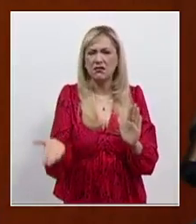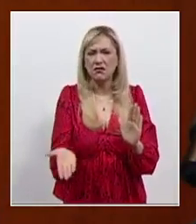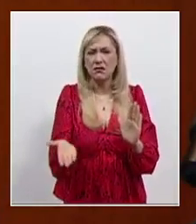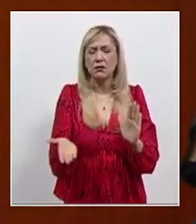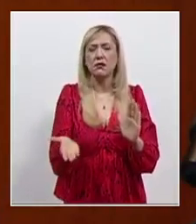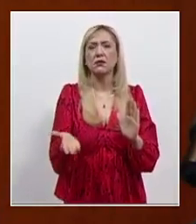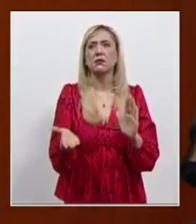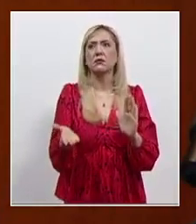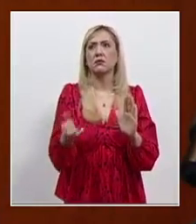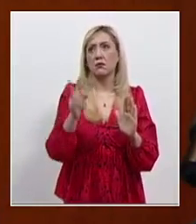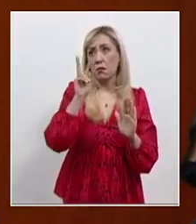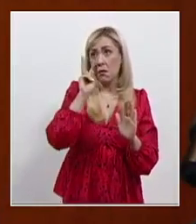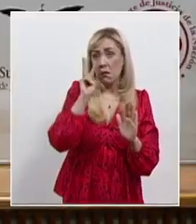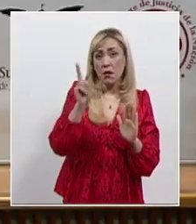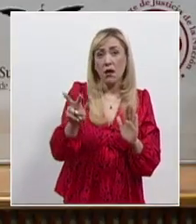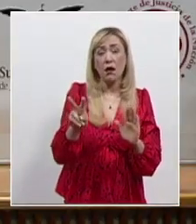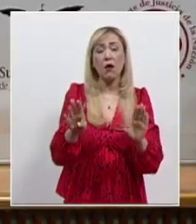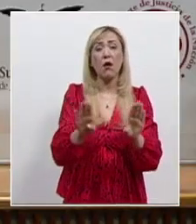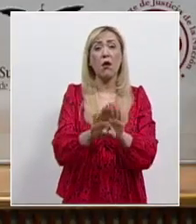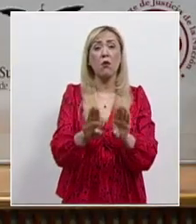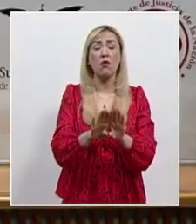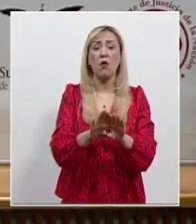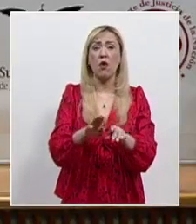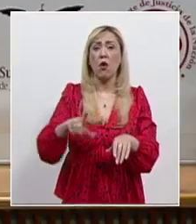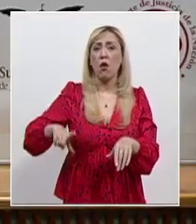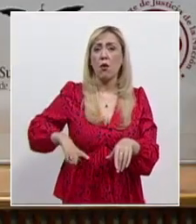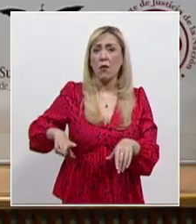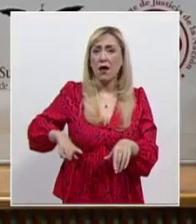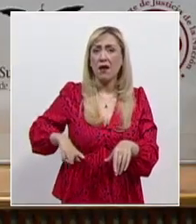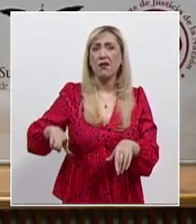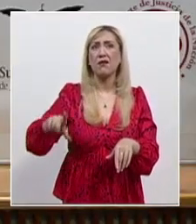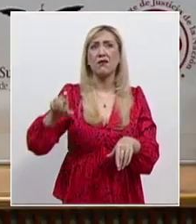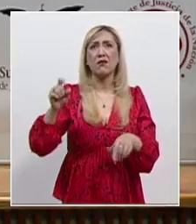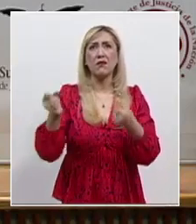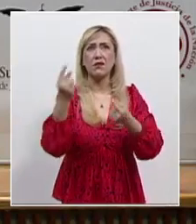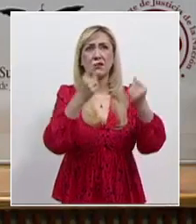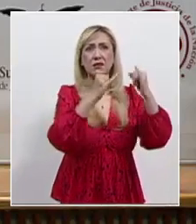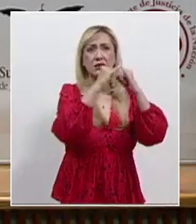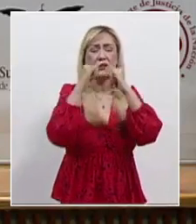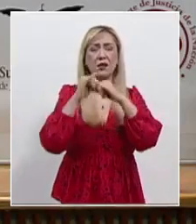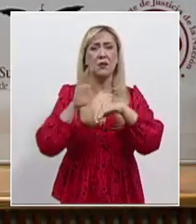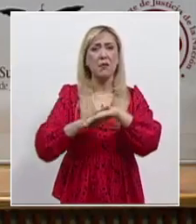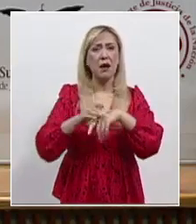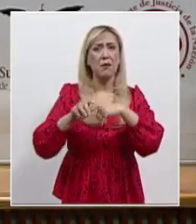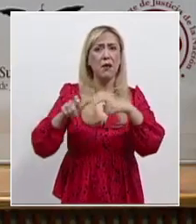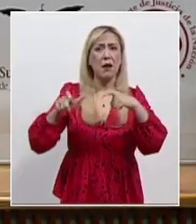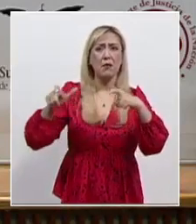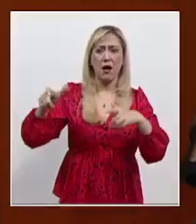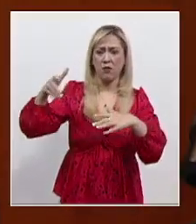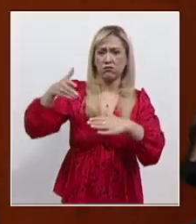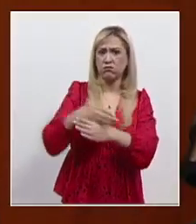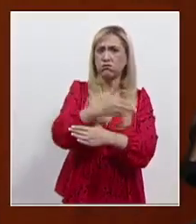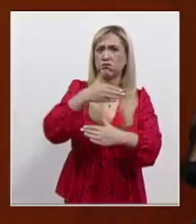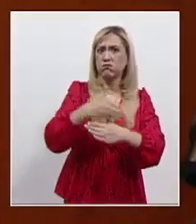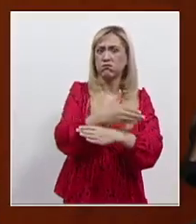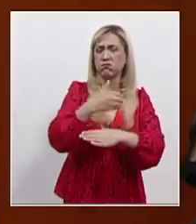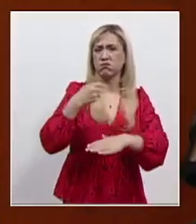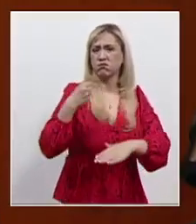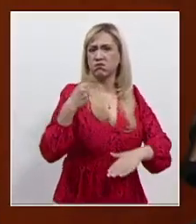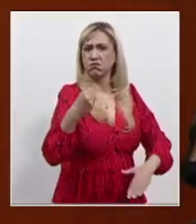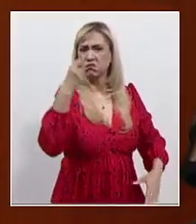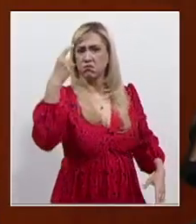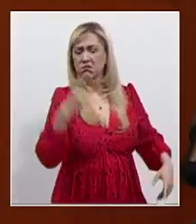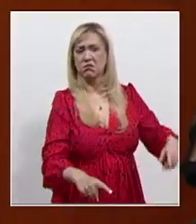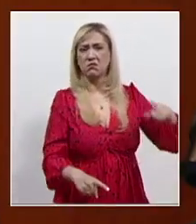los avances del autoritarismo y a todos esos impulsos